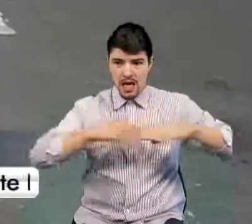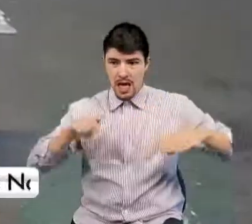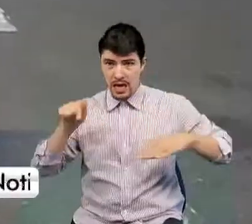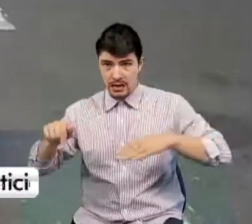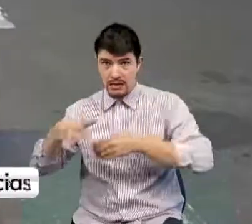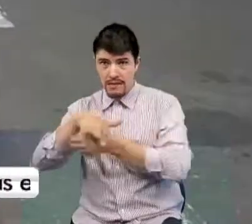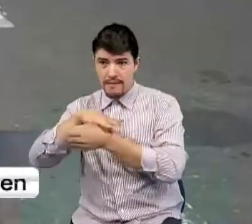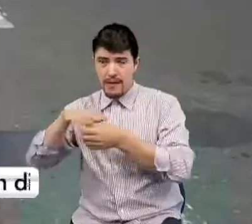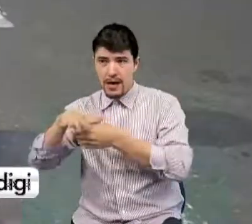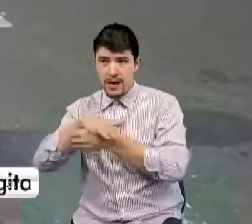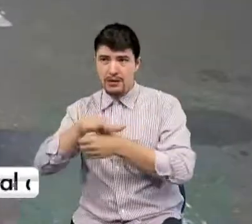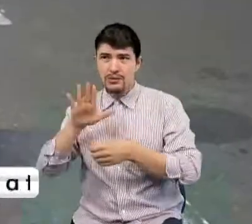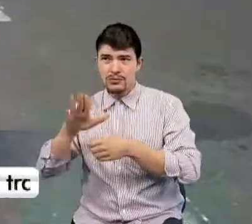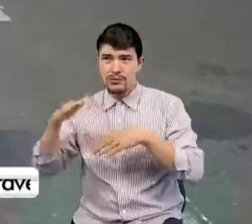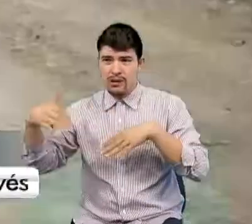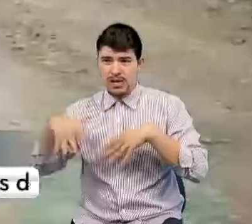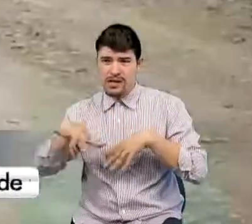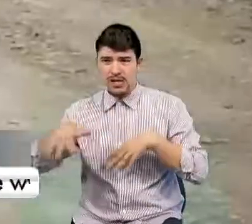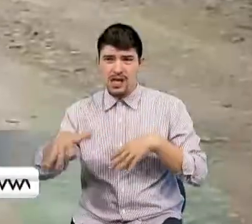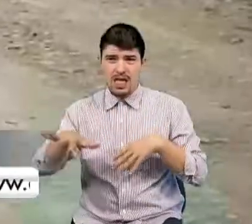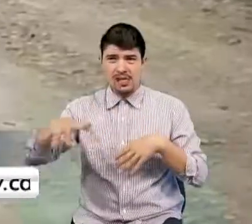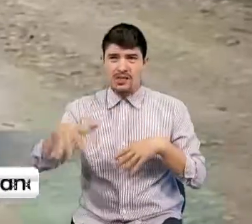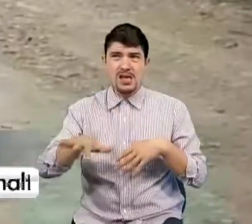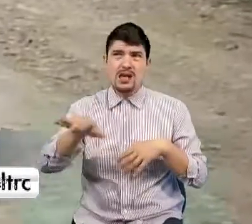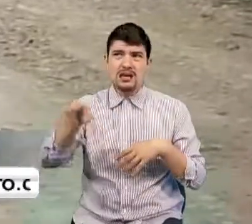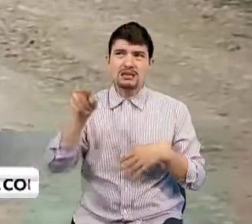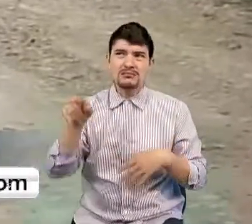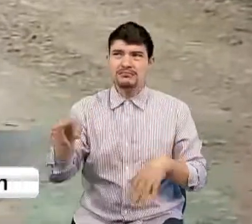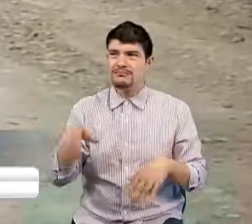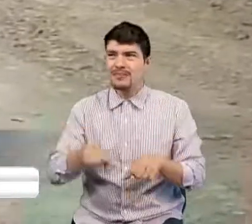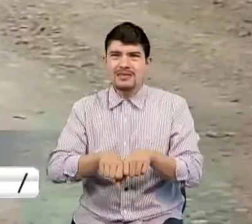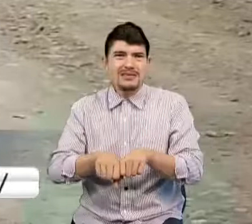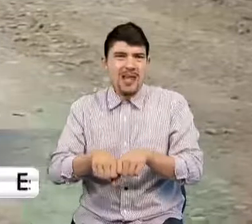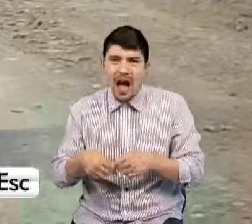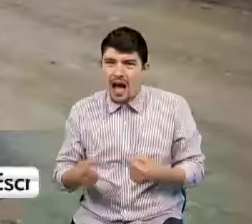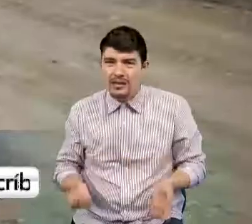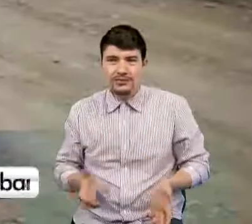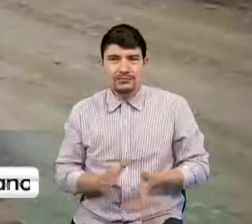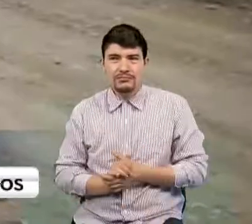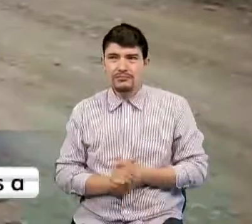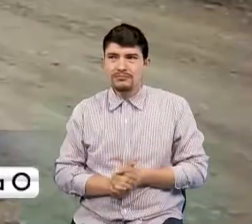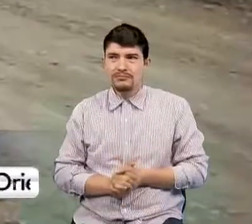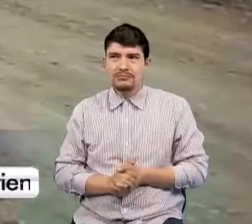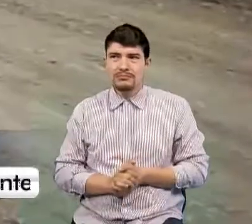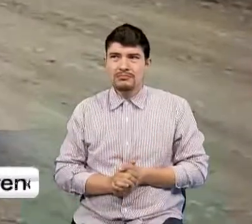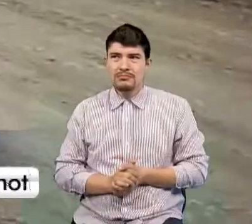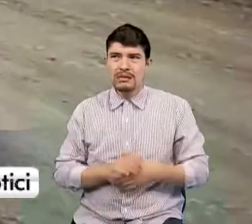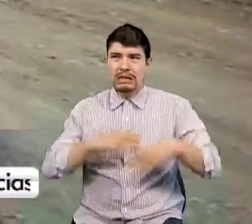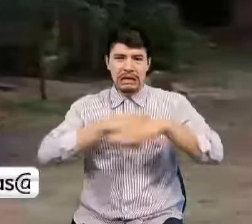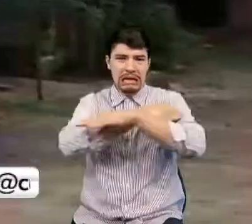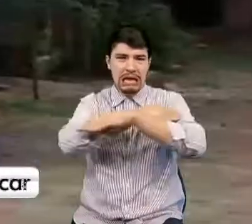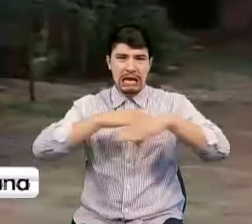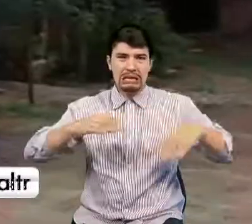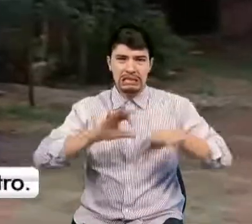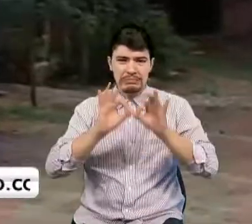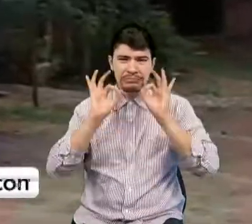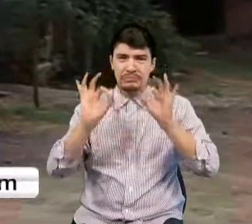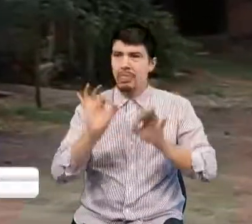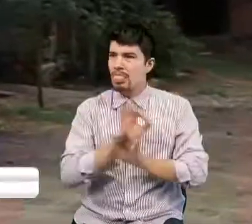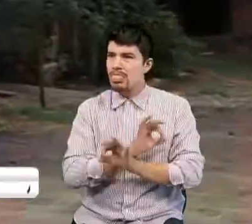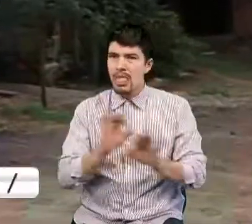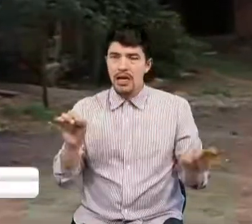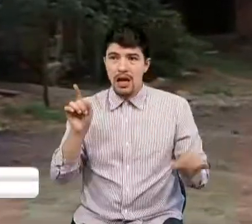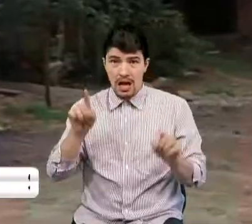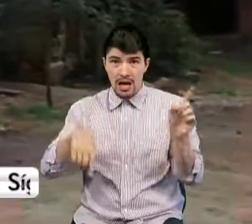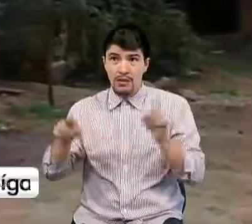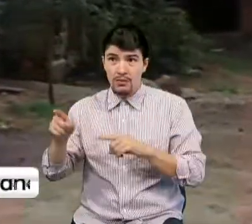que es una vía alterna está totalmente acabada no tiene ninguna calle pavimentada sin embargo algunos